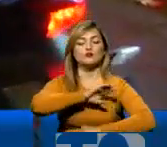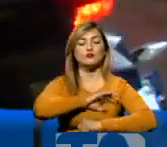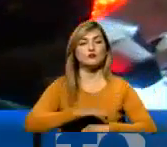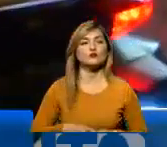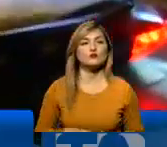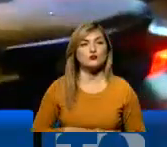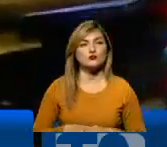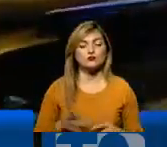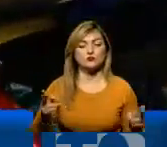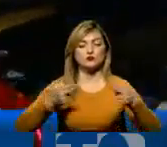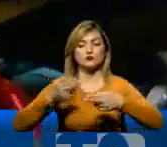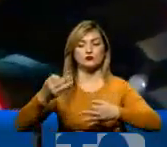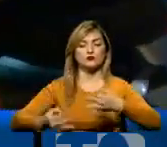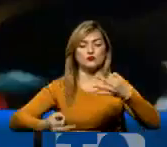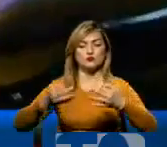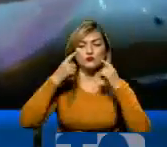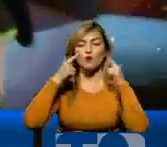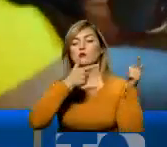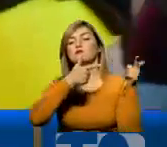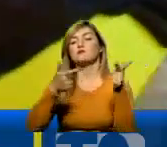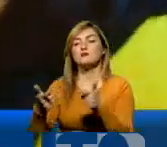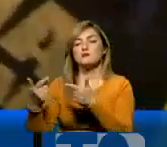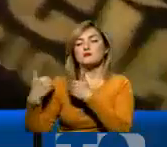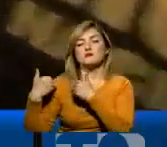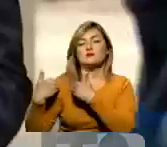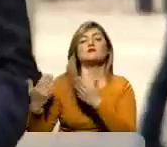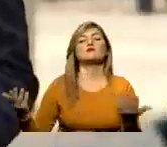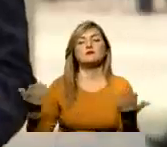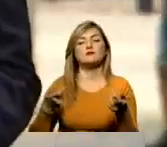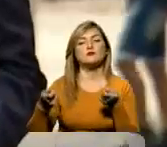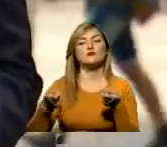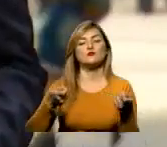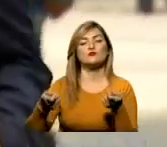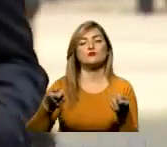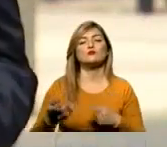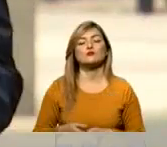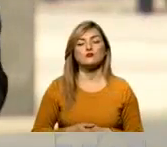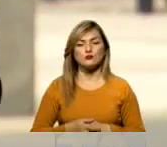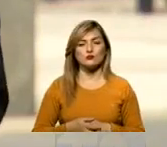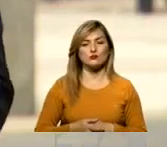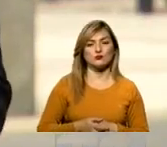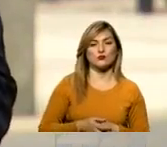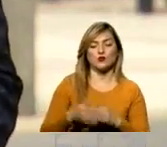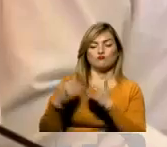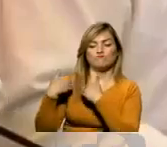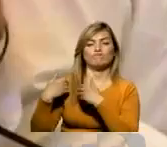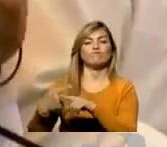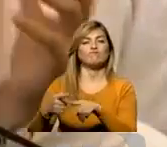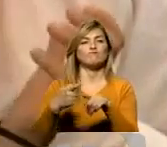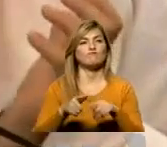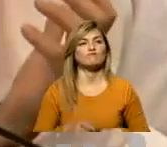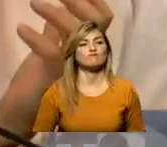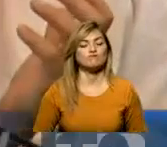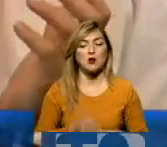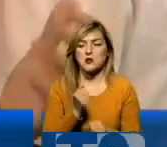y el Departamento de Justicia y Vigilancia se encargarán también de efectuar controles en el marco de sus competencias. Ya